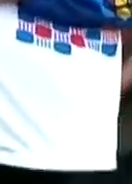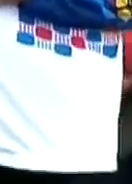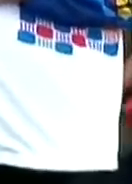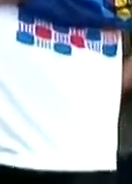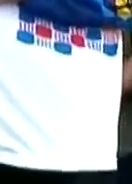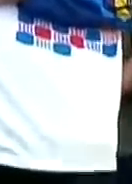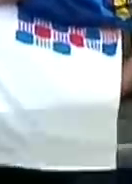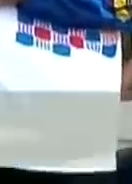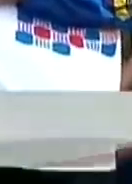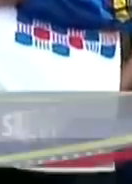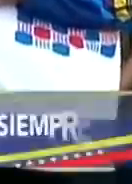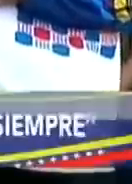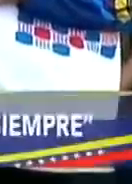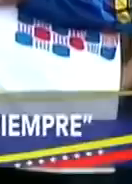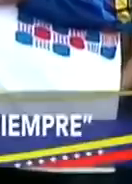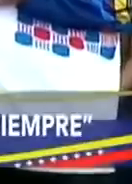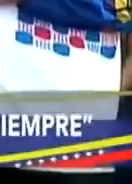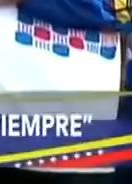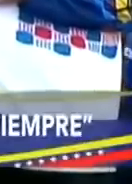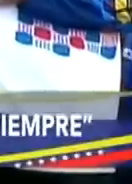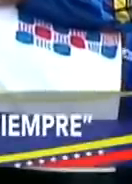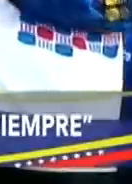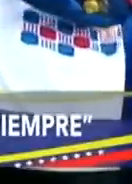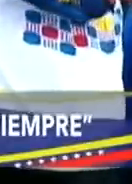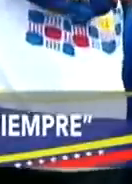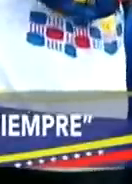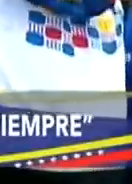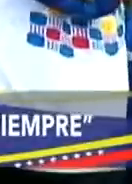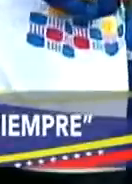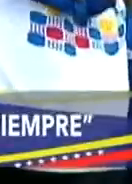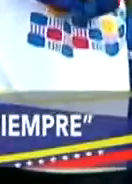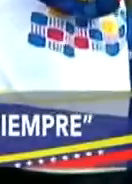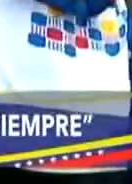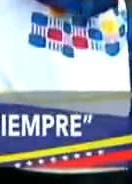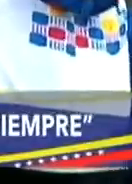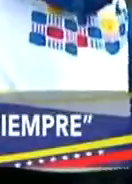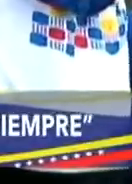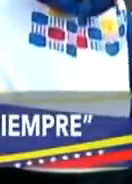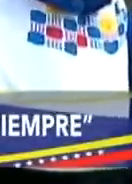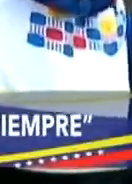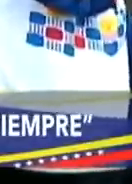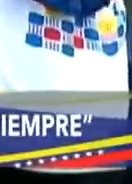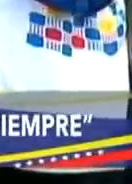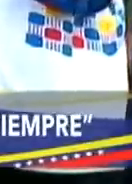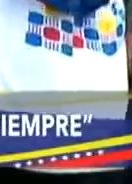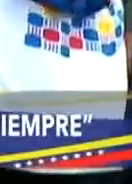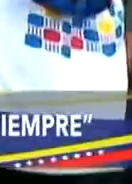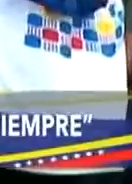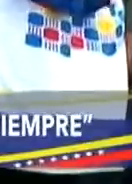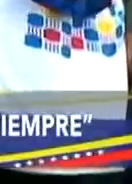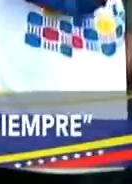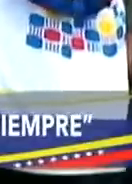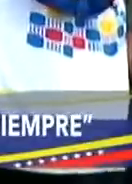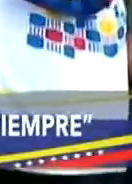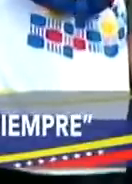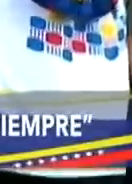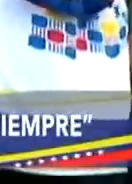importante. Chávez está aquí, está en el corazón de cada uno.